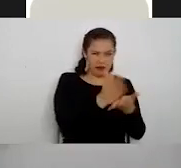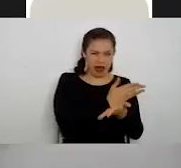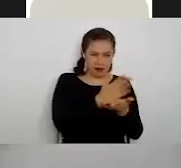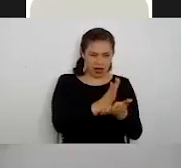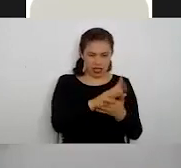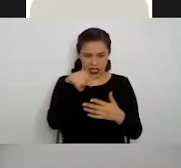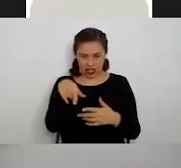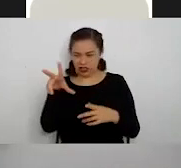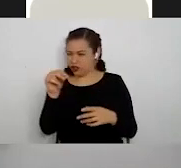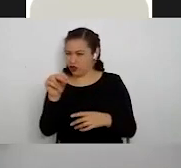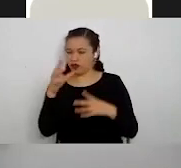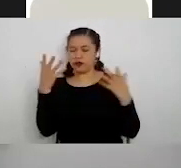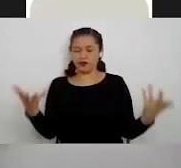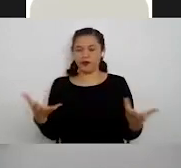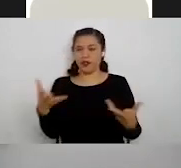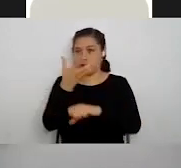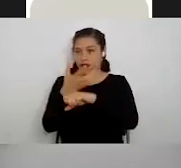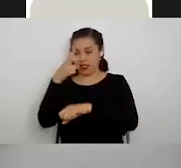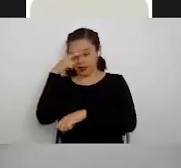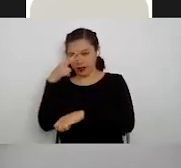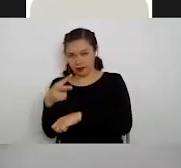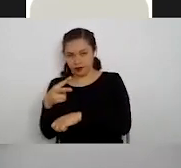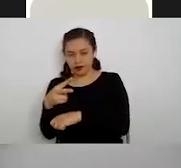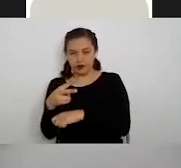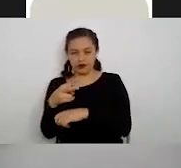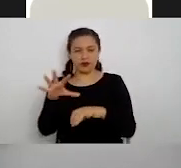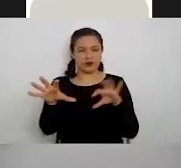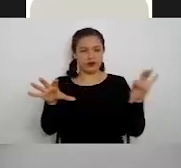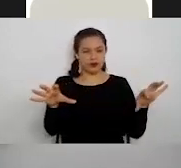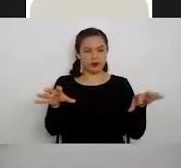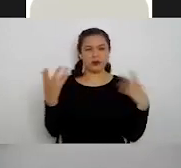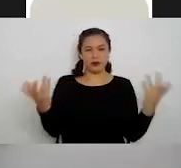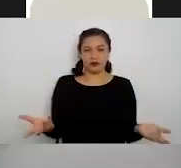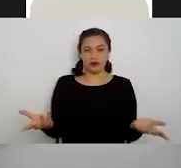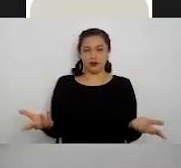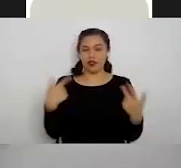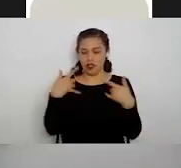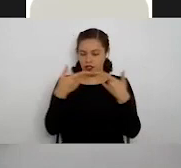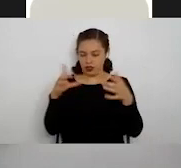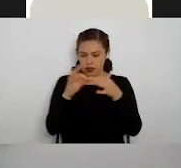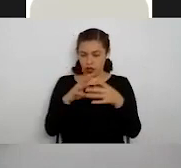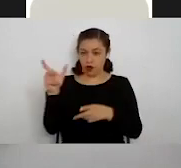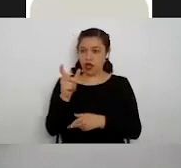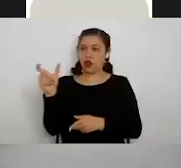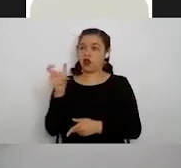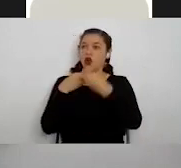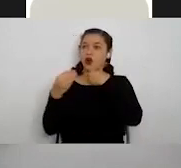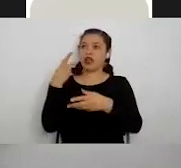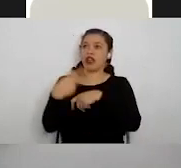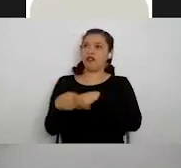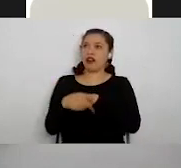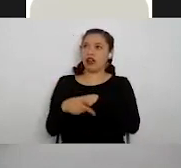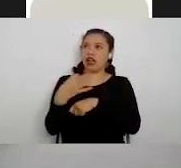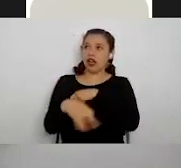por eso conté la historia, cuando se dio cuenta que no quería ser vulnerable de alimentos, los produjo. Cuando se dio cuenta que no quería ser